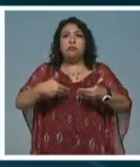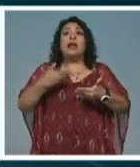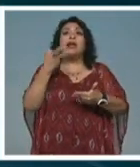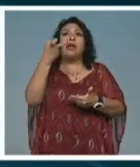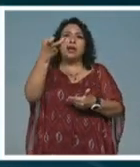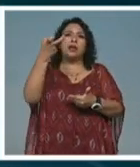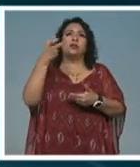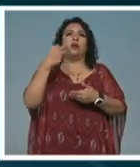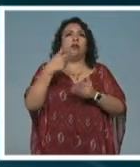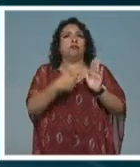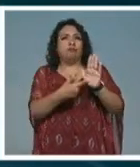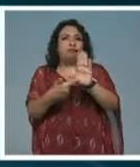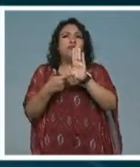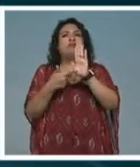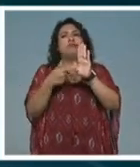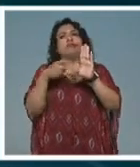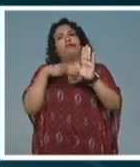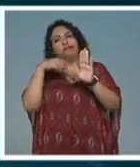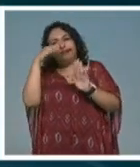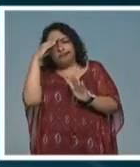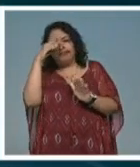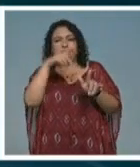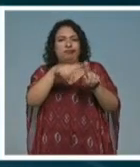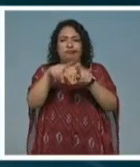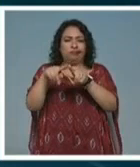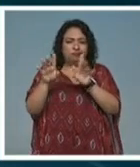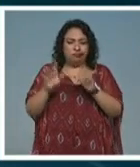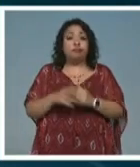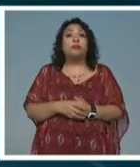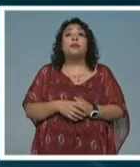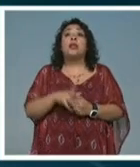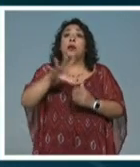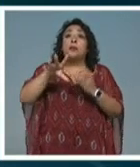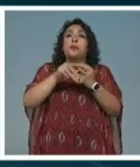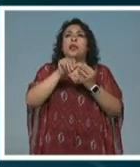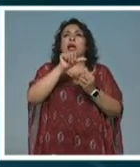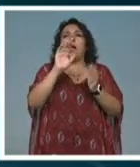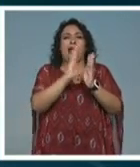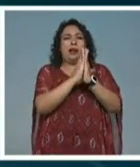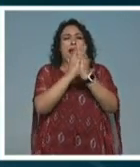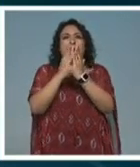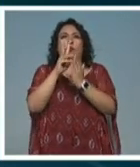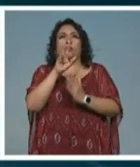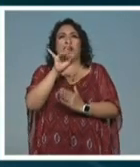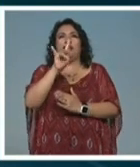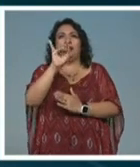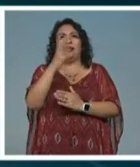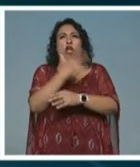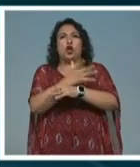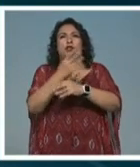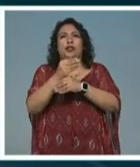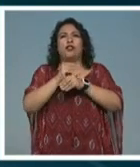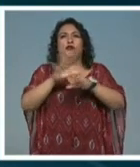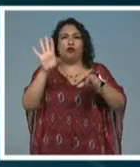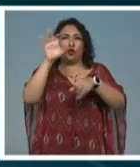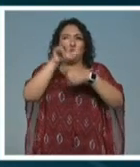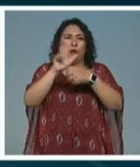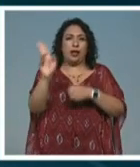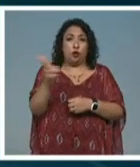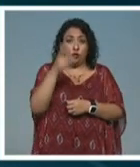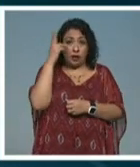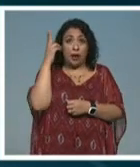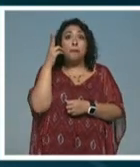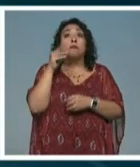que decir o mostrar o reflexionar. Como parte de la colección Vindictas de la Coordinación de Difusión Cultural de la